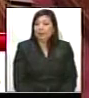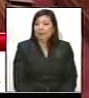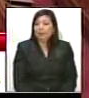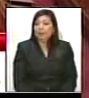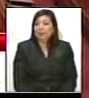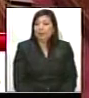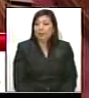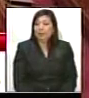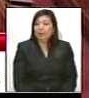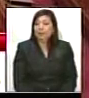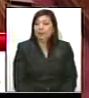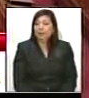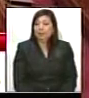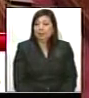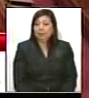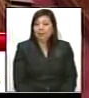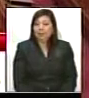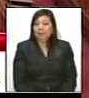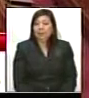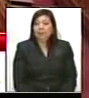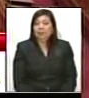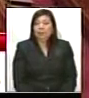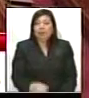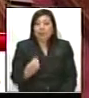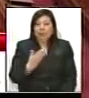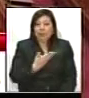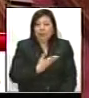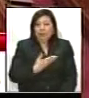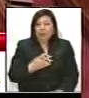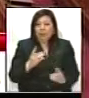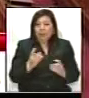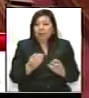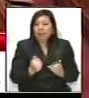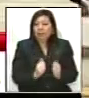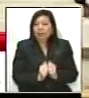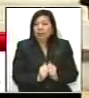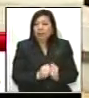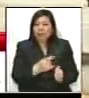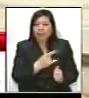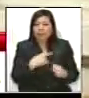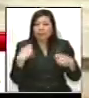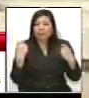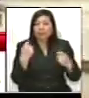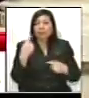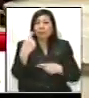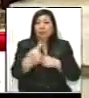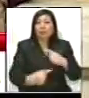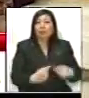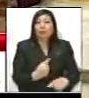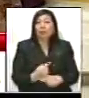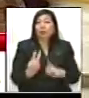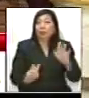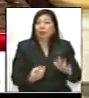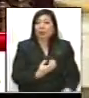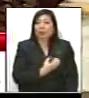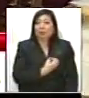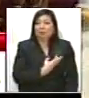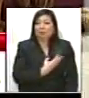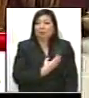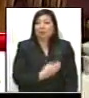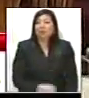doctor orestes cachai vos a los vicerrectores y decanos como ocasión de celebrarse el próximo 12 de mayo